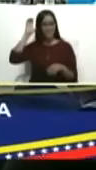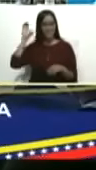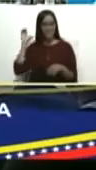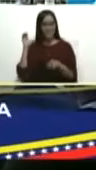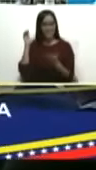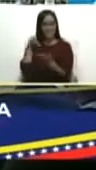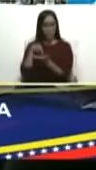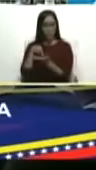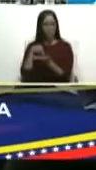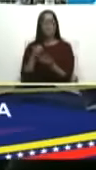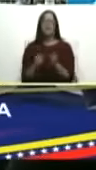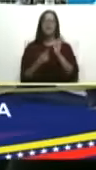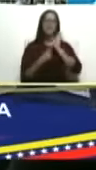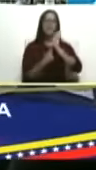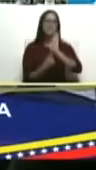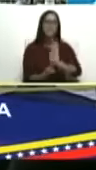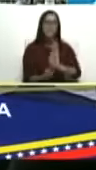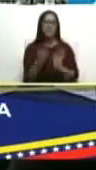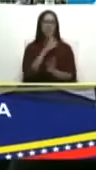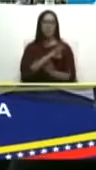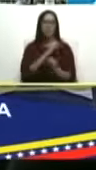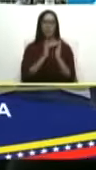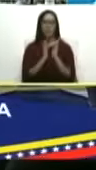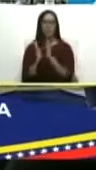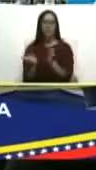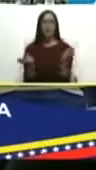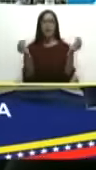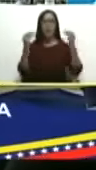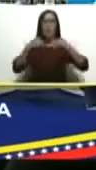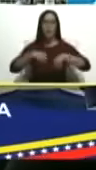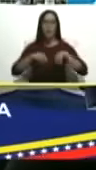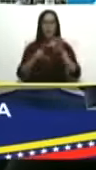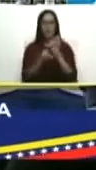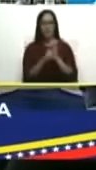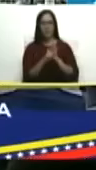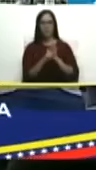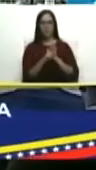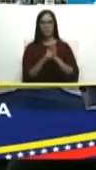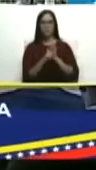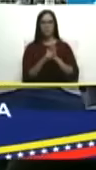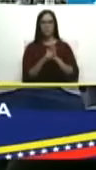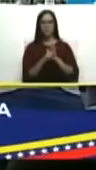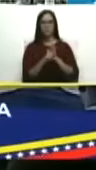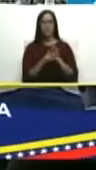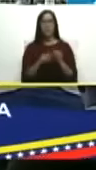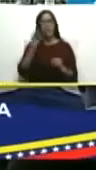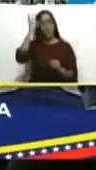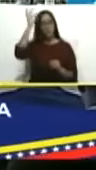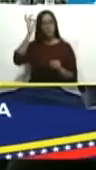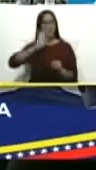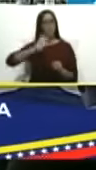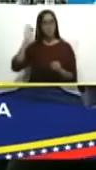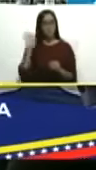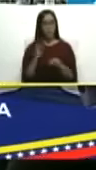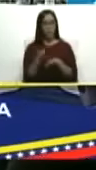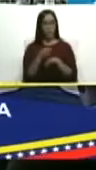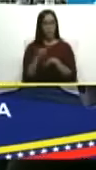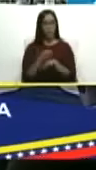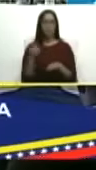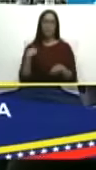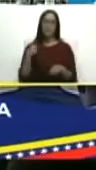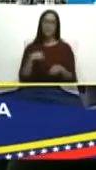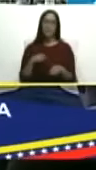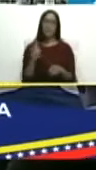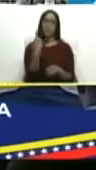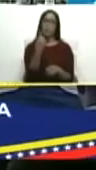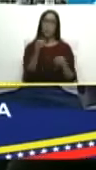representantes de la sociedad organizada de acuerdo con la ley. El Consejo Federal de Gobierno contará con una